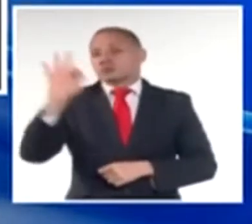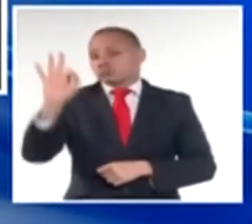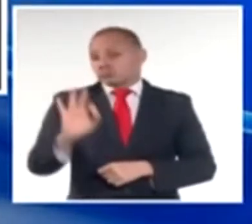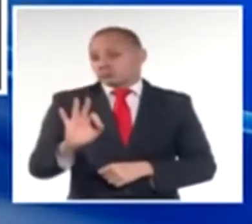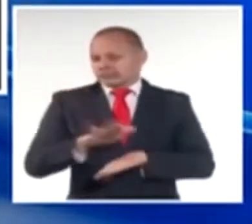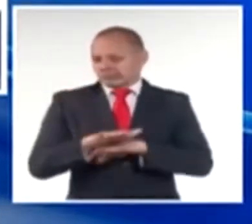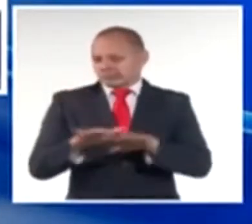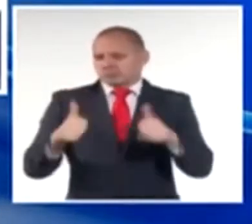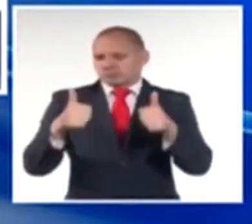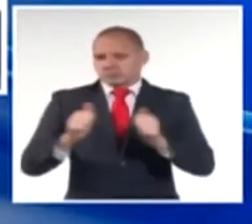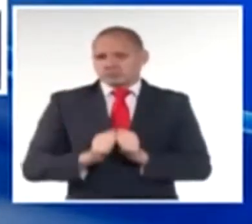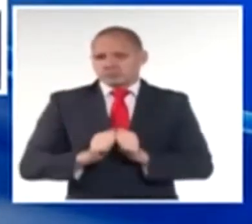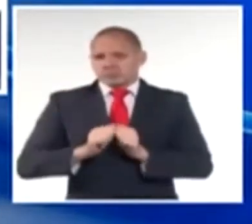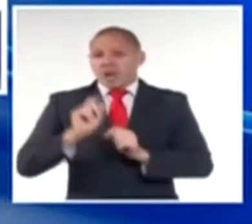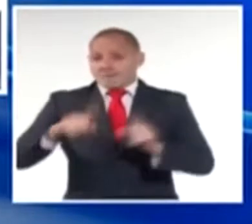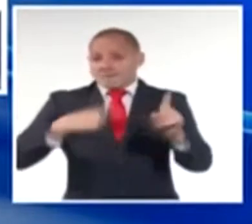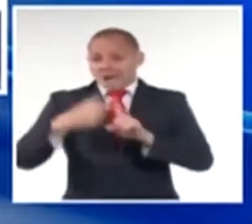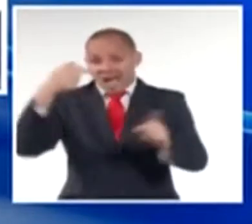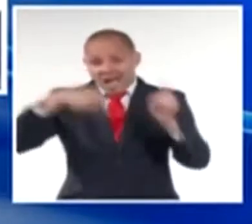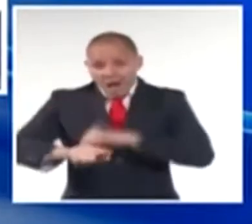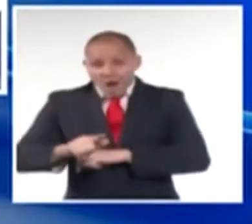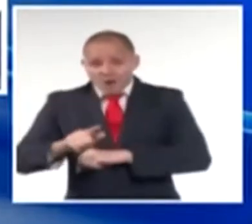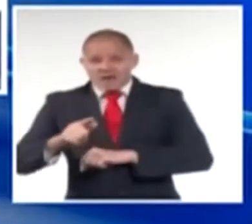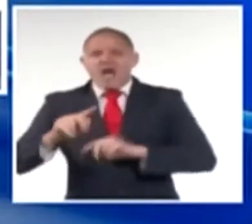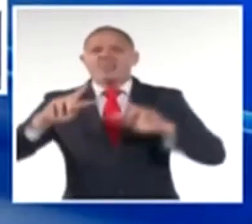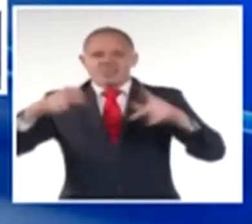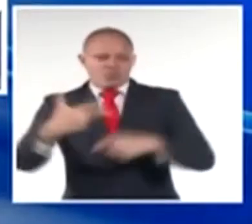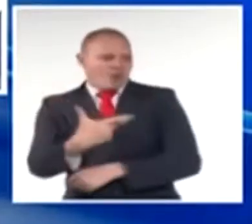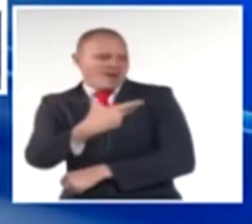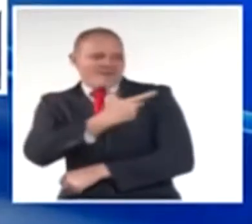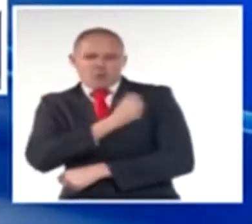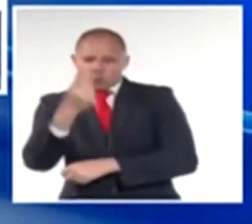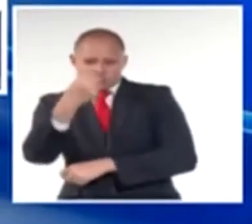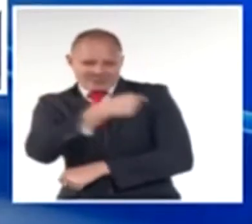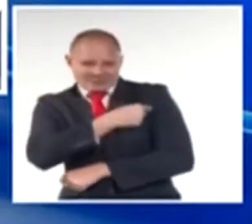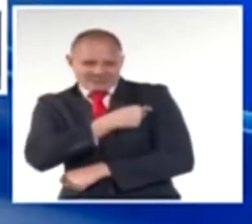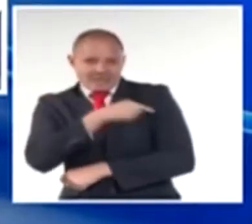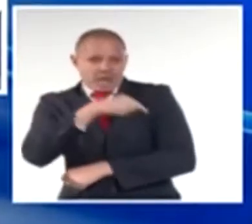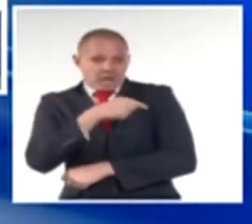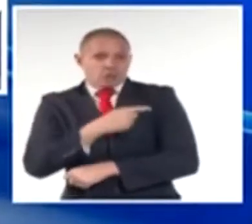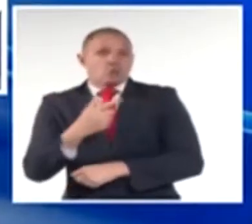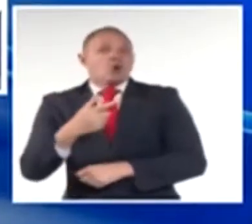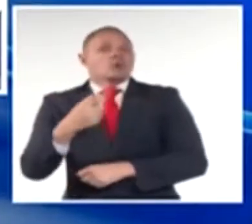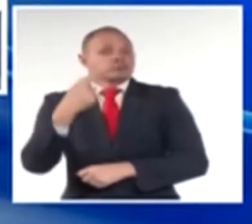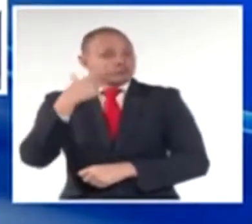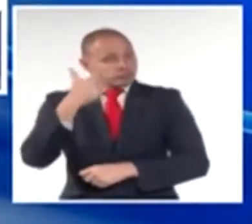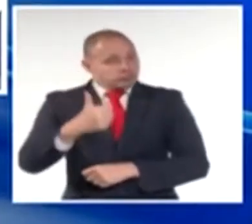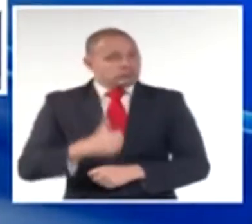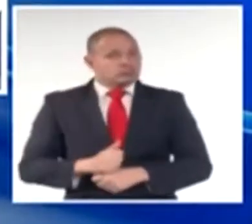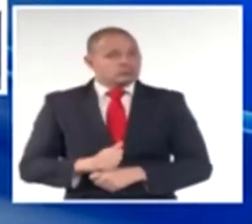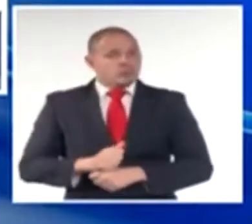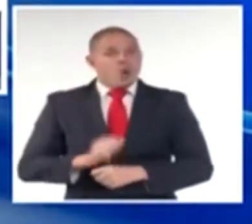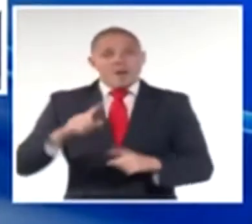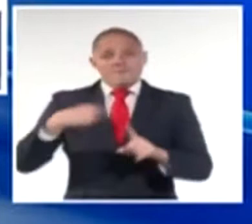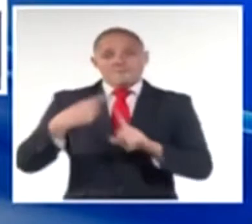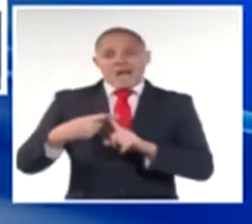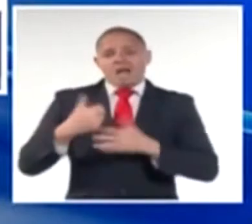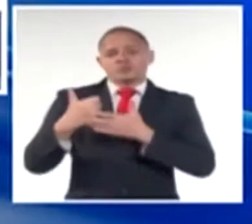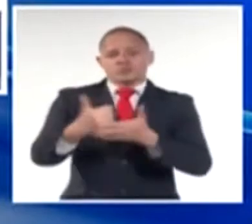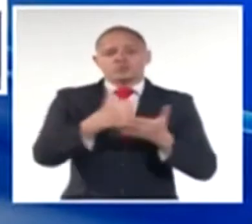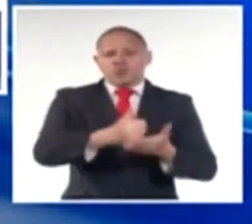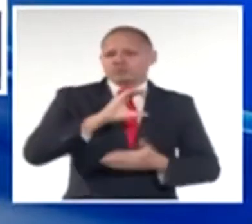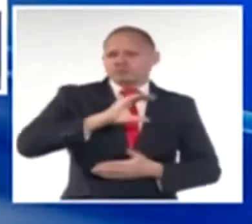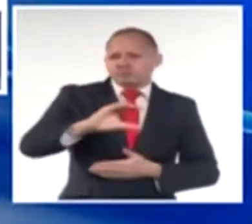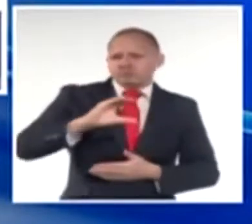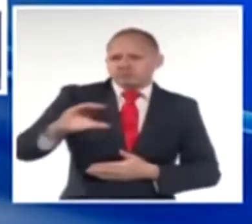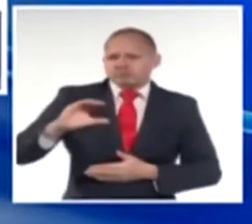de refuerzo por 400 millones de pesos, el respaldo a las garantías salariales por